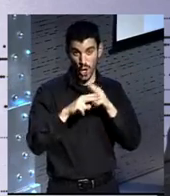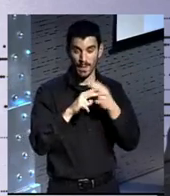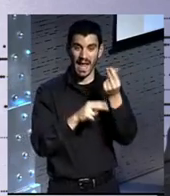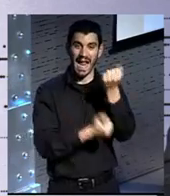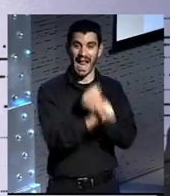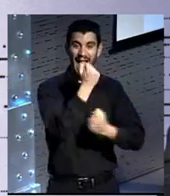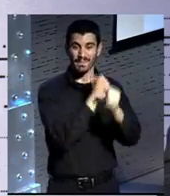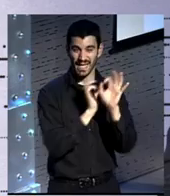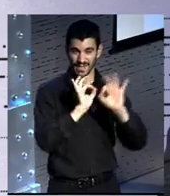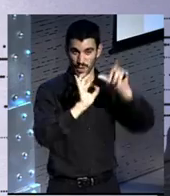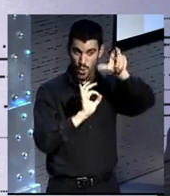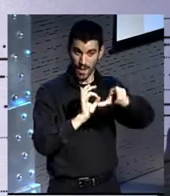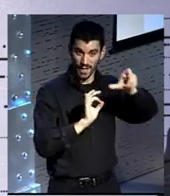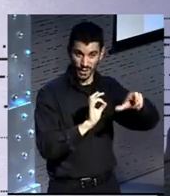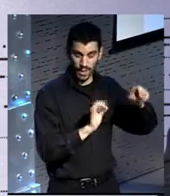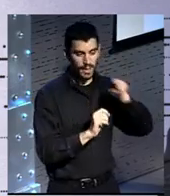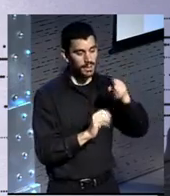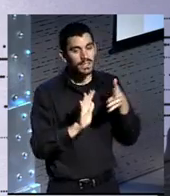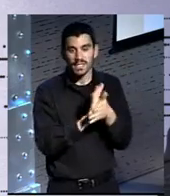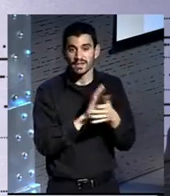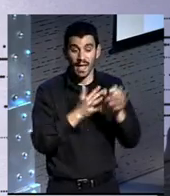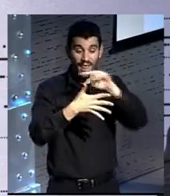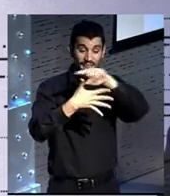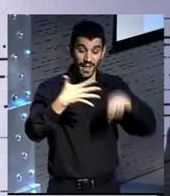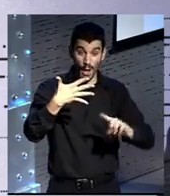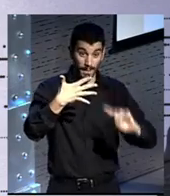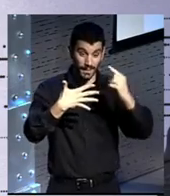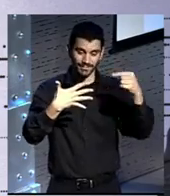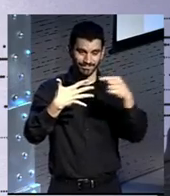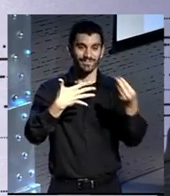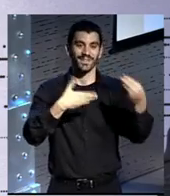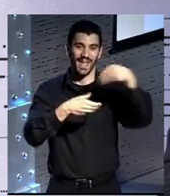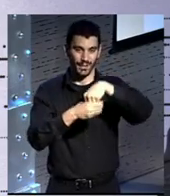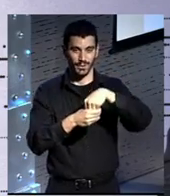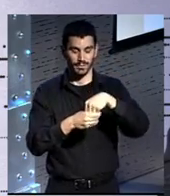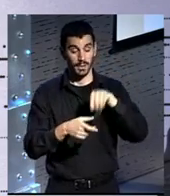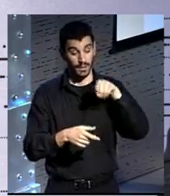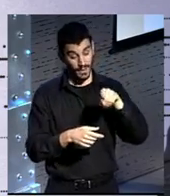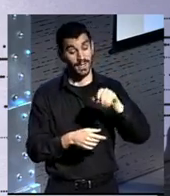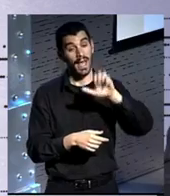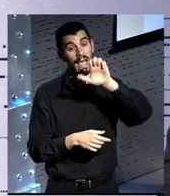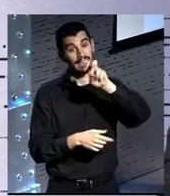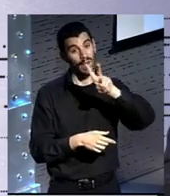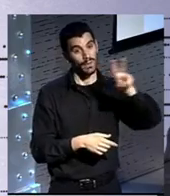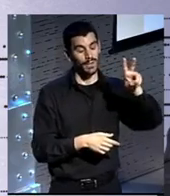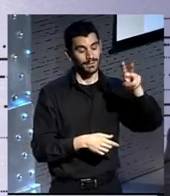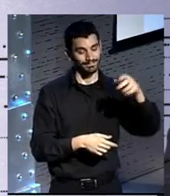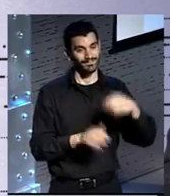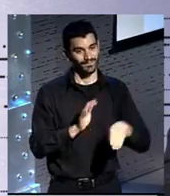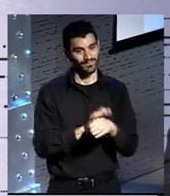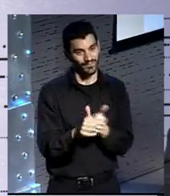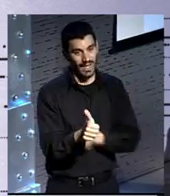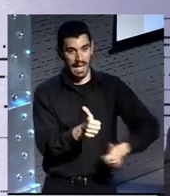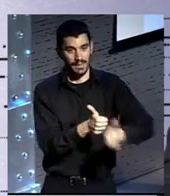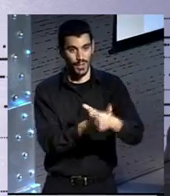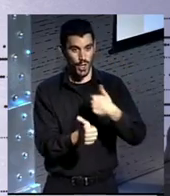5 prioridades. Así que desde esta perspectiva parece que los americanos, pues una vez más, pueden estar llevándonos ventaja.